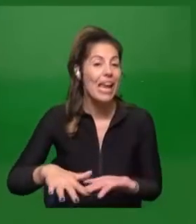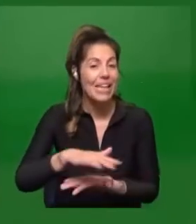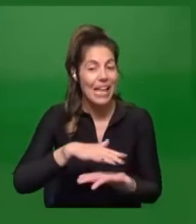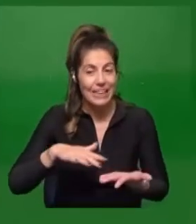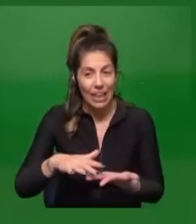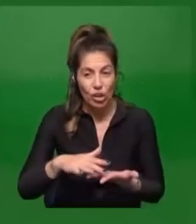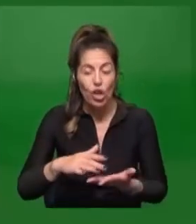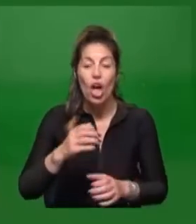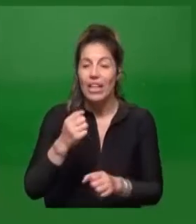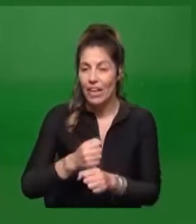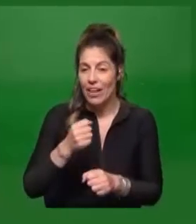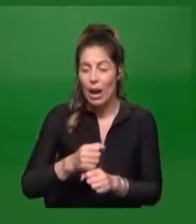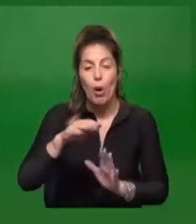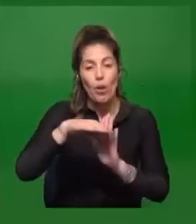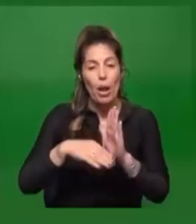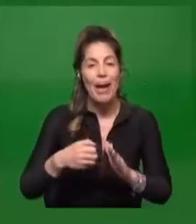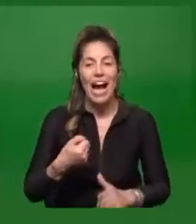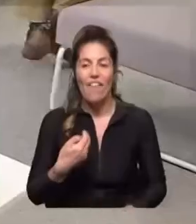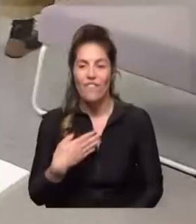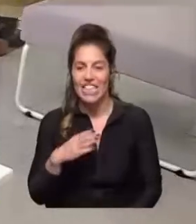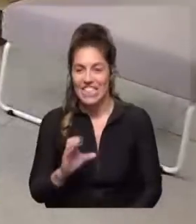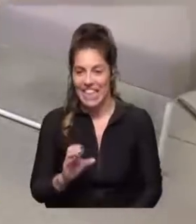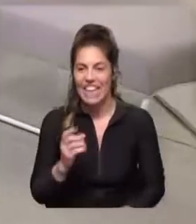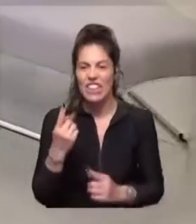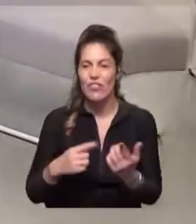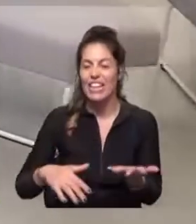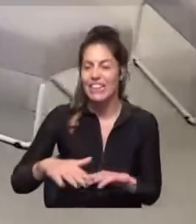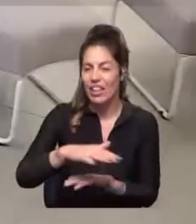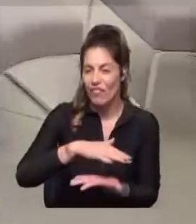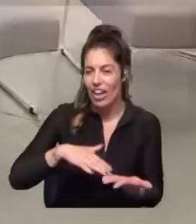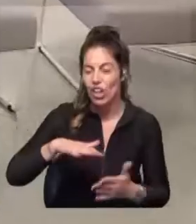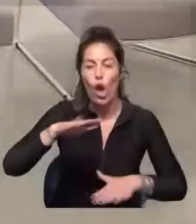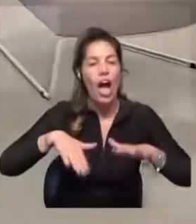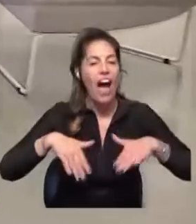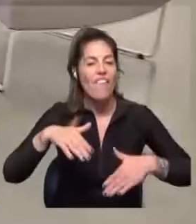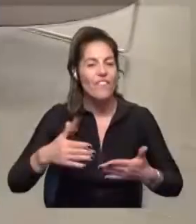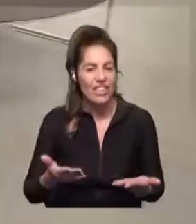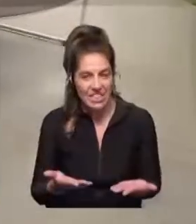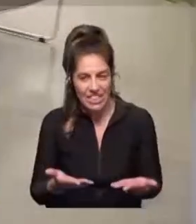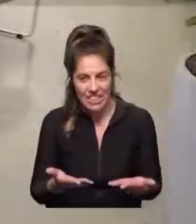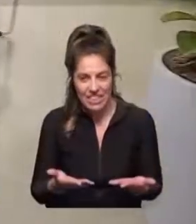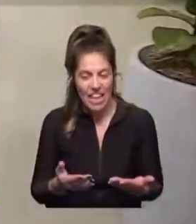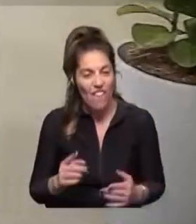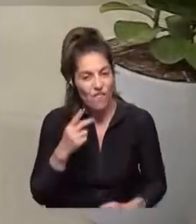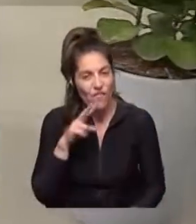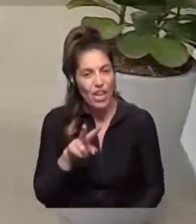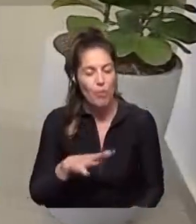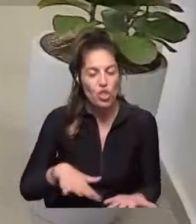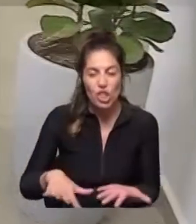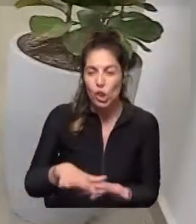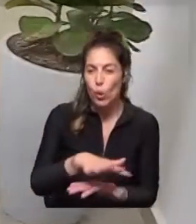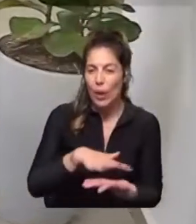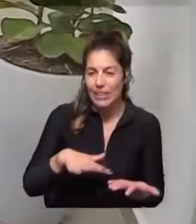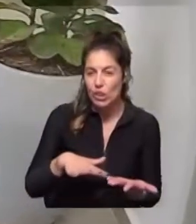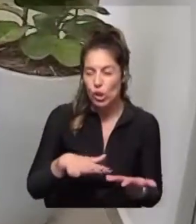muchos del programa ABC con los policlínicos móviles en los barrios y bueno muchas veces nos pasa que nos encontramos con estas situaciones